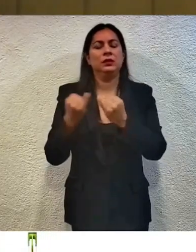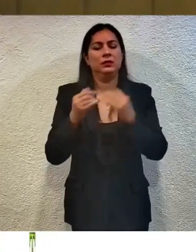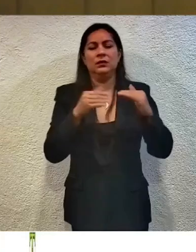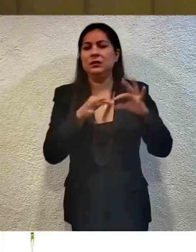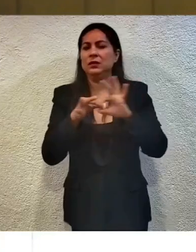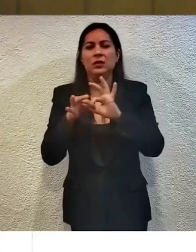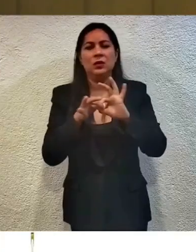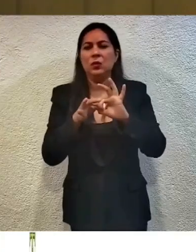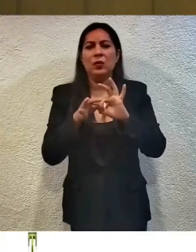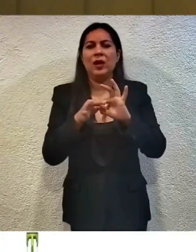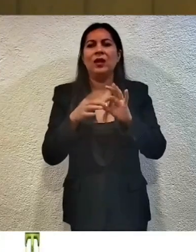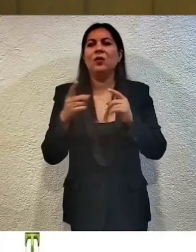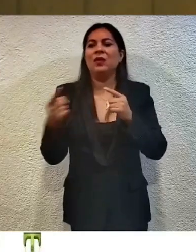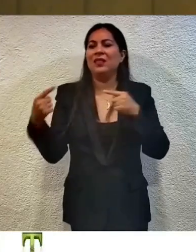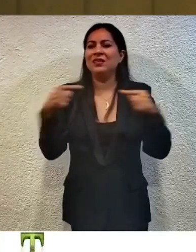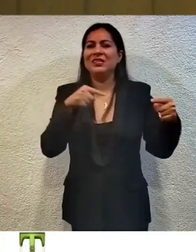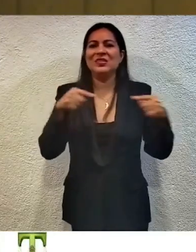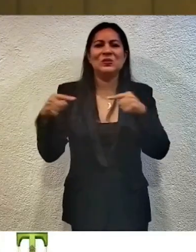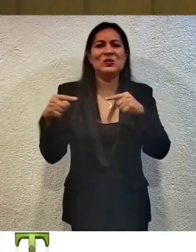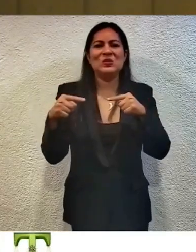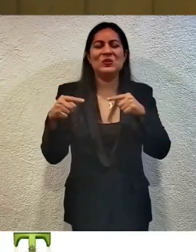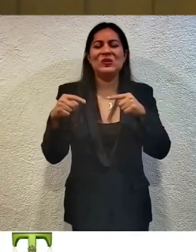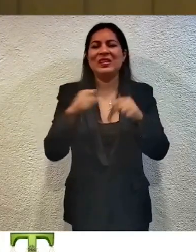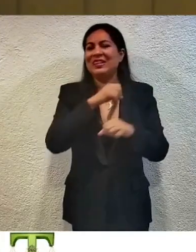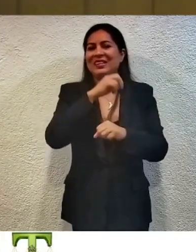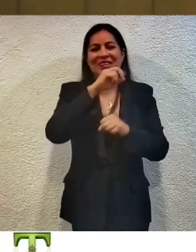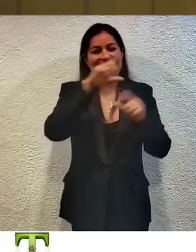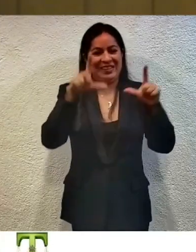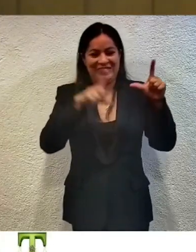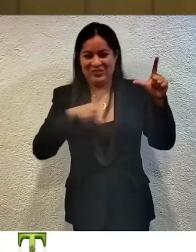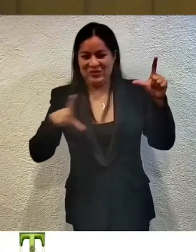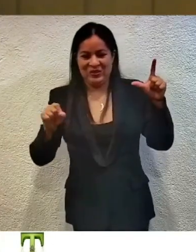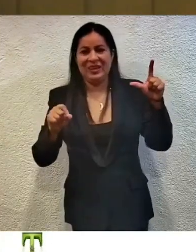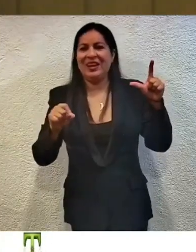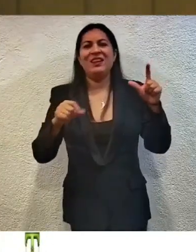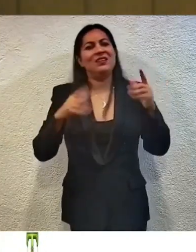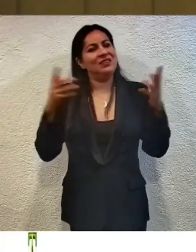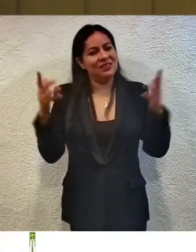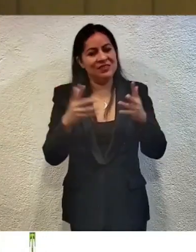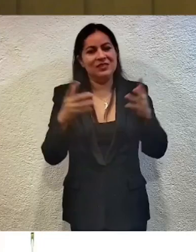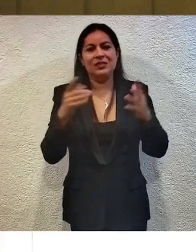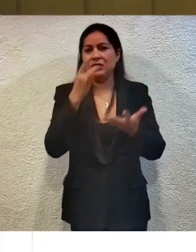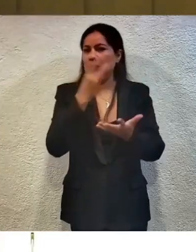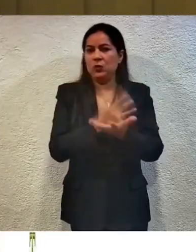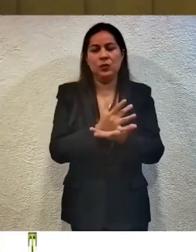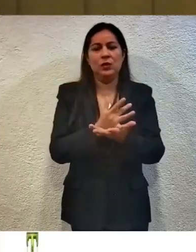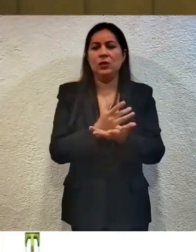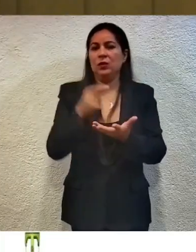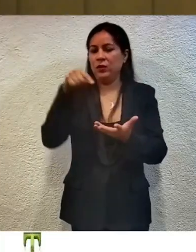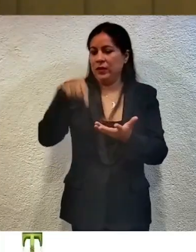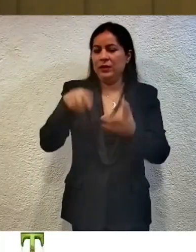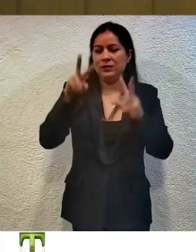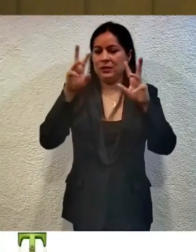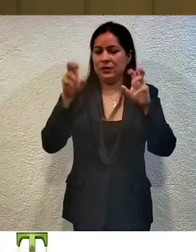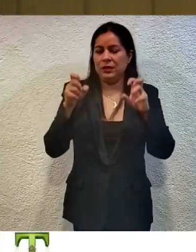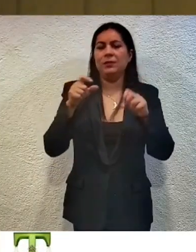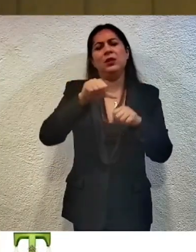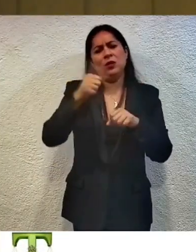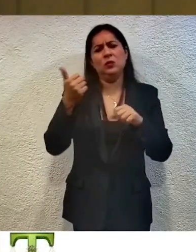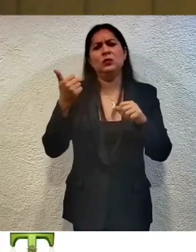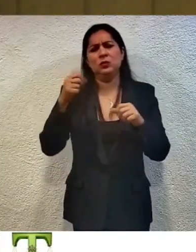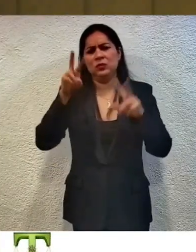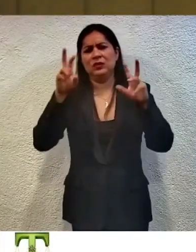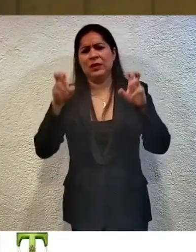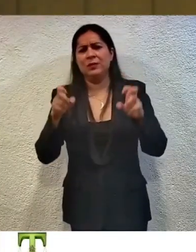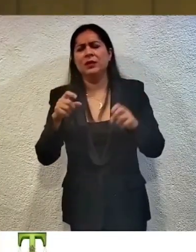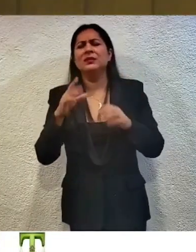la discusión que se está dando a nivel nacional y que se ha generado no solamente en este tema, sino en muchos otros.